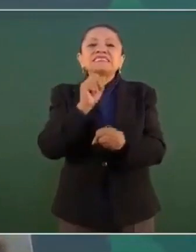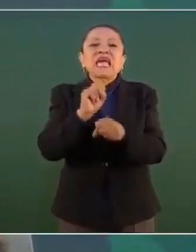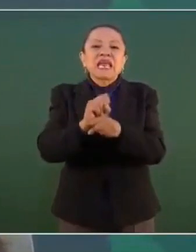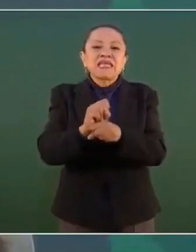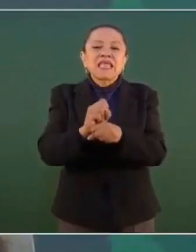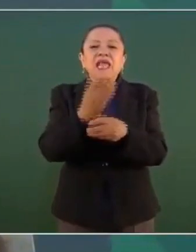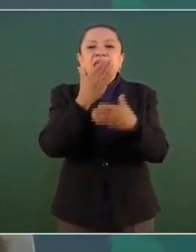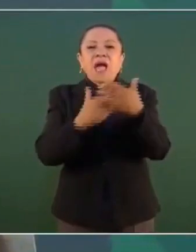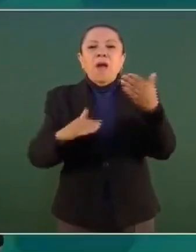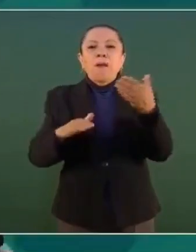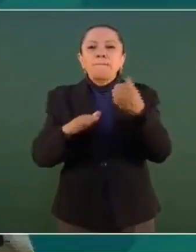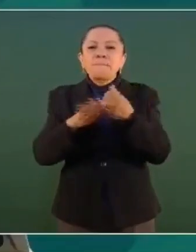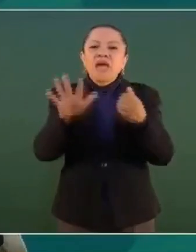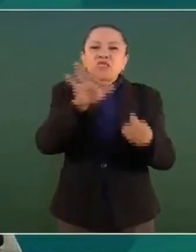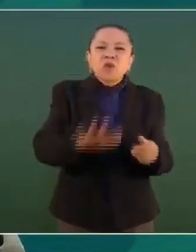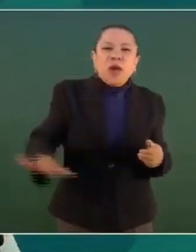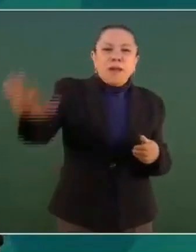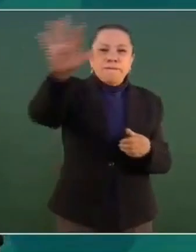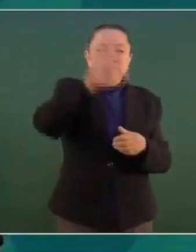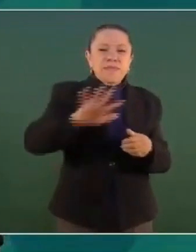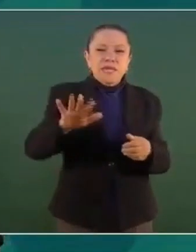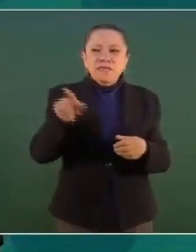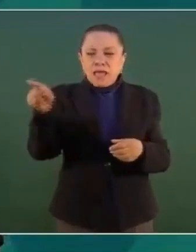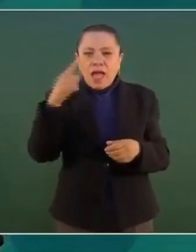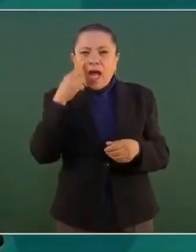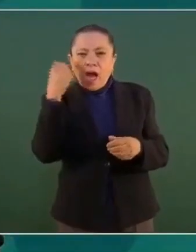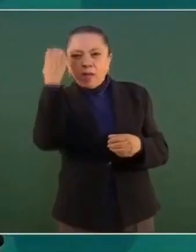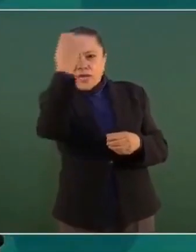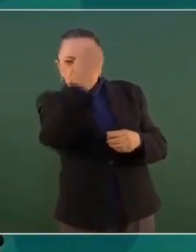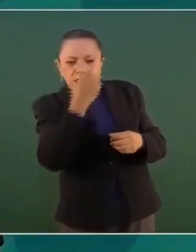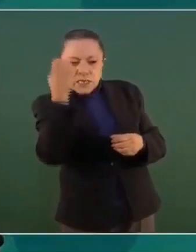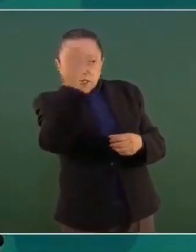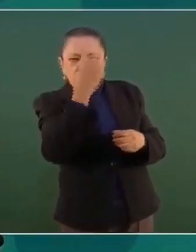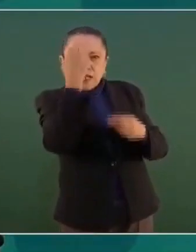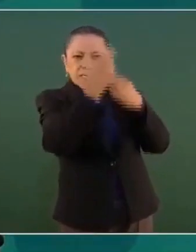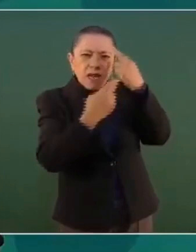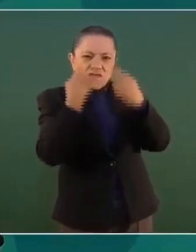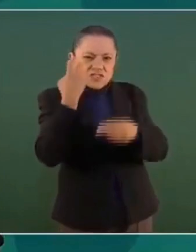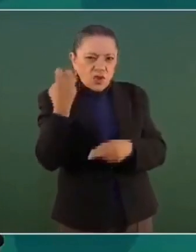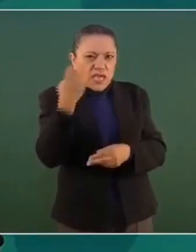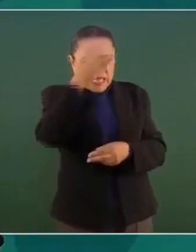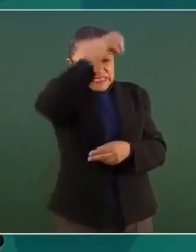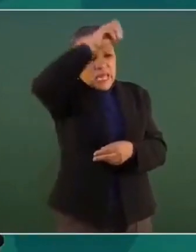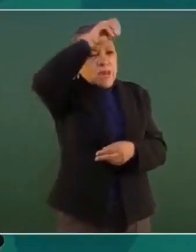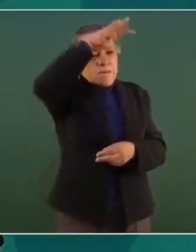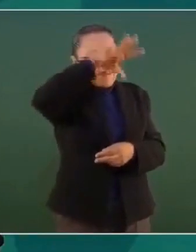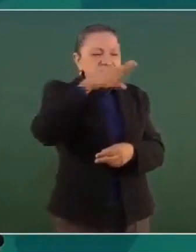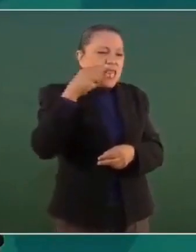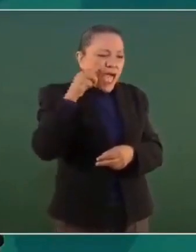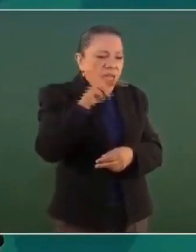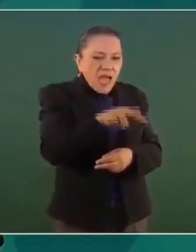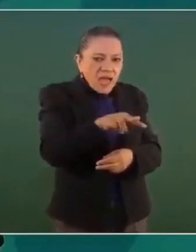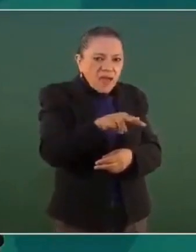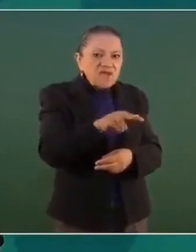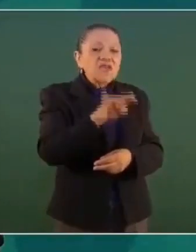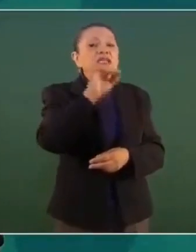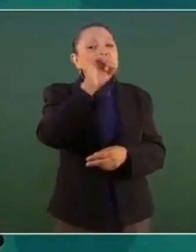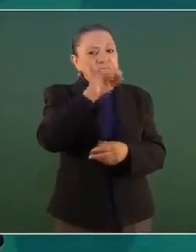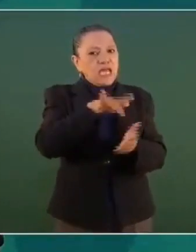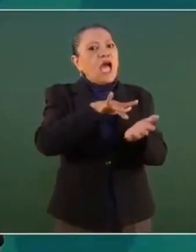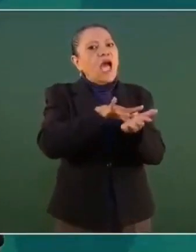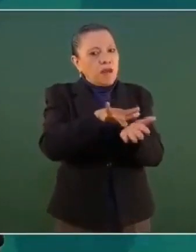Ambiente que haga una revisión en esta mina y que se